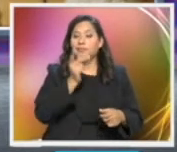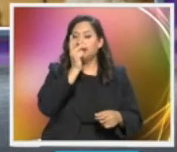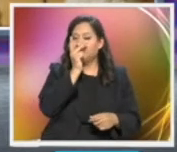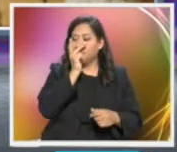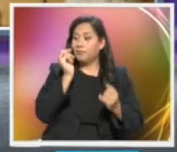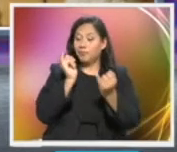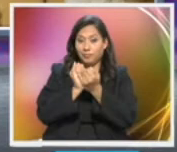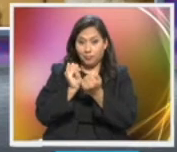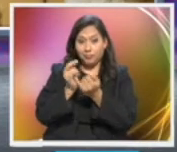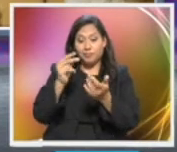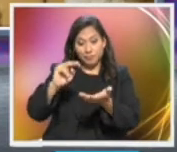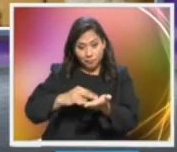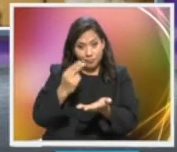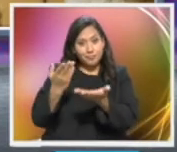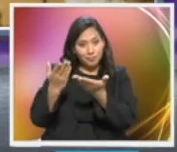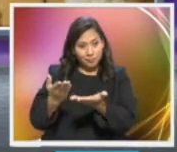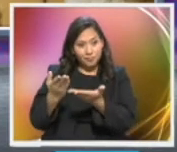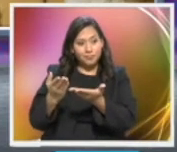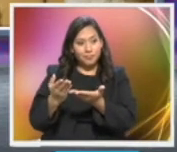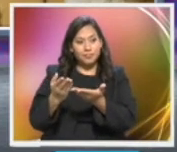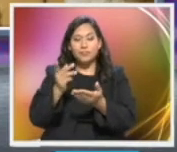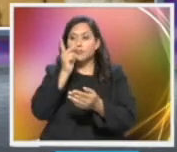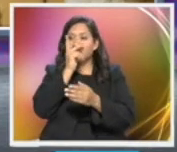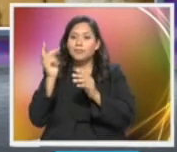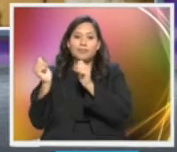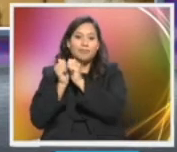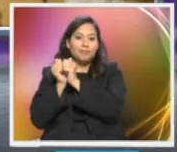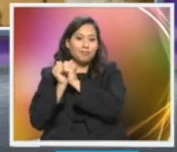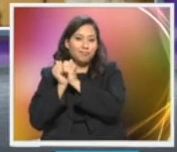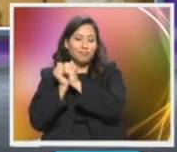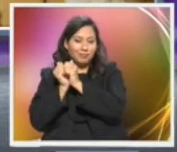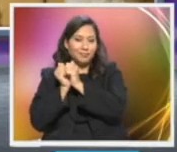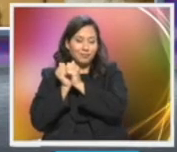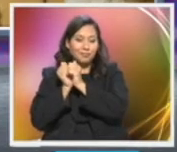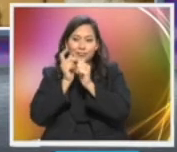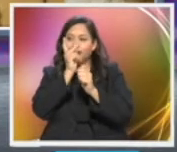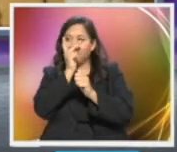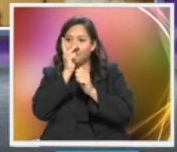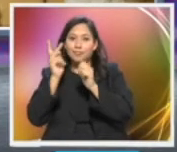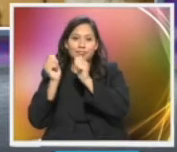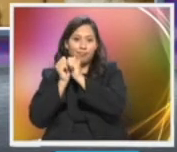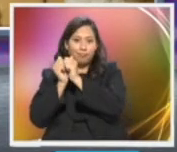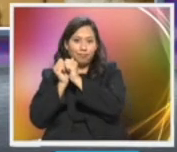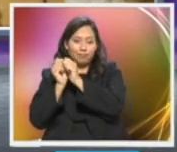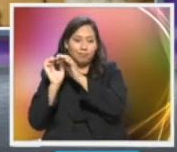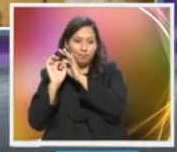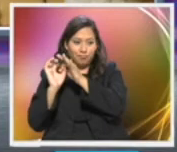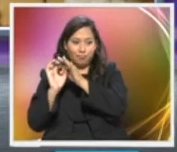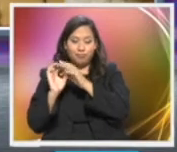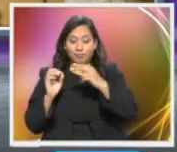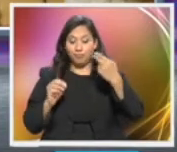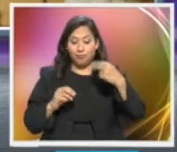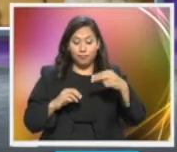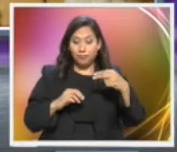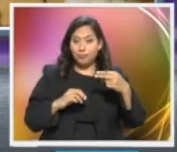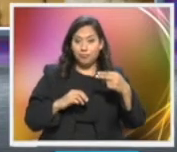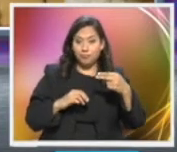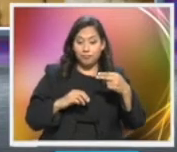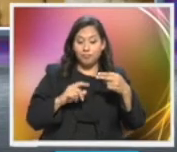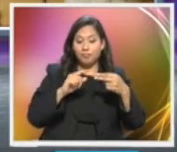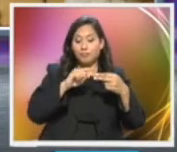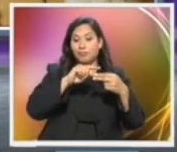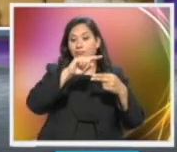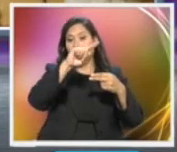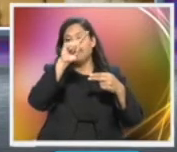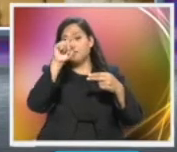te lo está poniendo en la firma así de Ahí lo somos estás viendo, uno, ¿no? Completamente pegados, ¿no? Claro. Mi nombre no termina cuando ya empieza